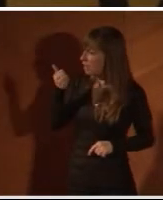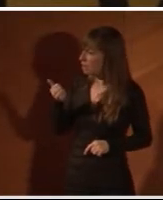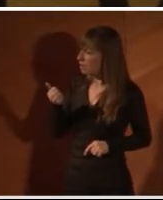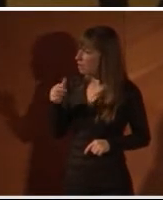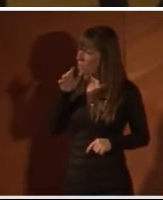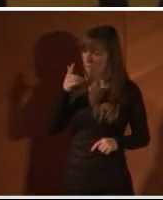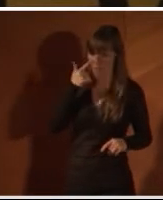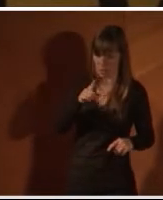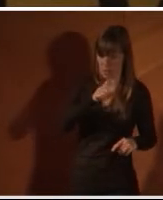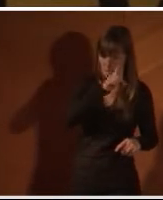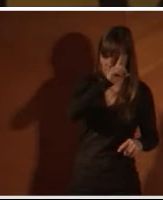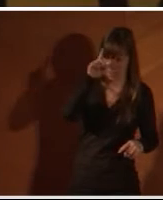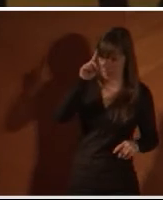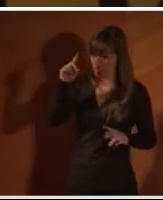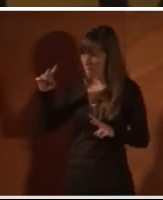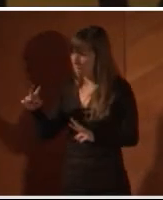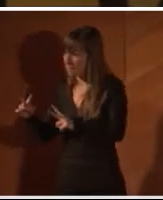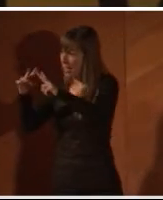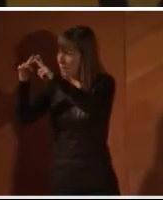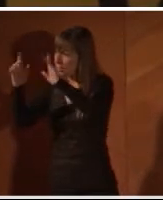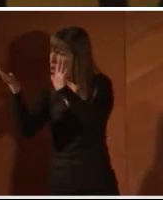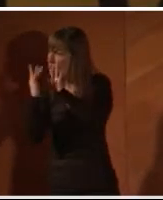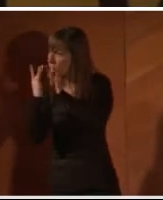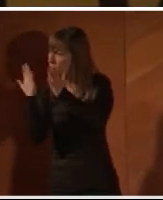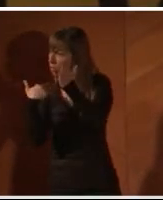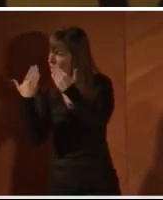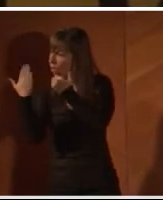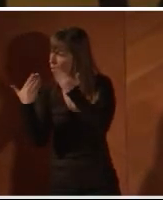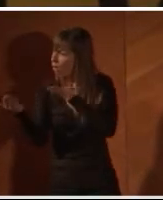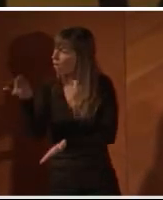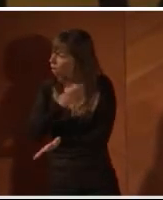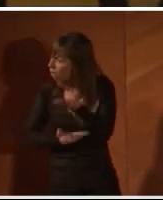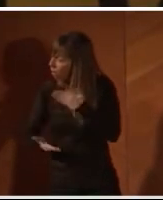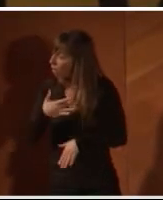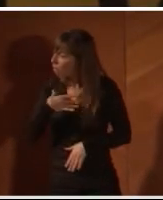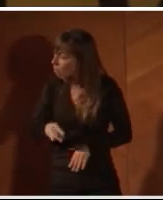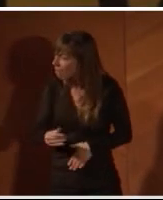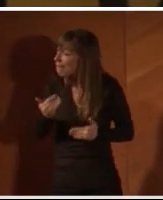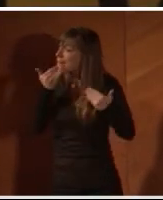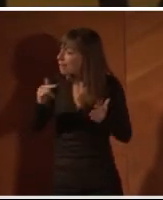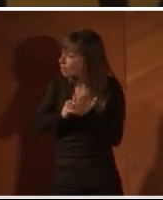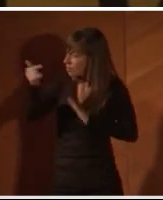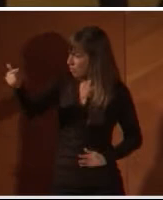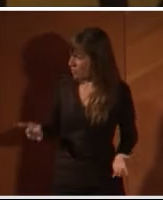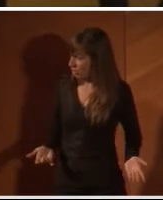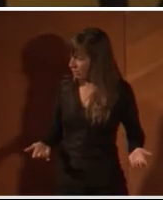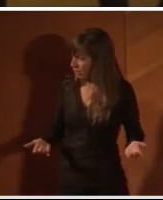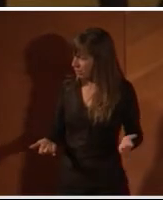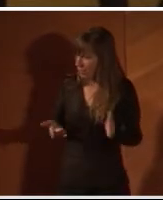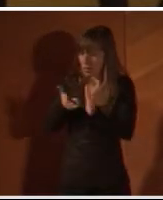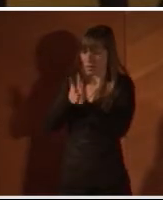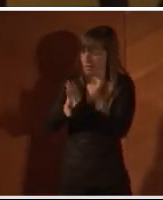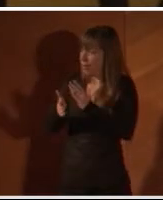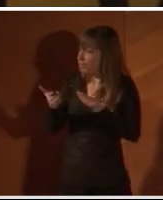y París hagan un proceso de participación conjunto y simultáneo, de manera que, rompiendo